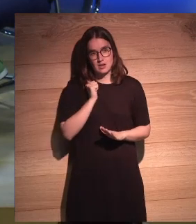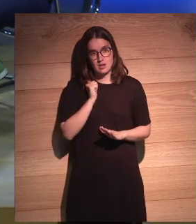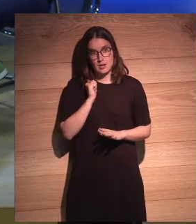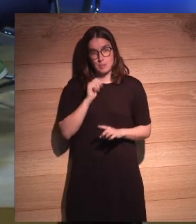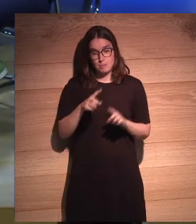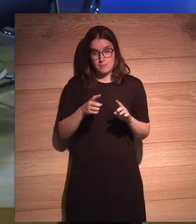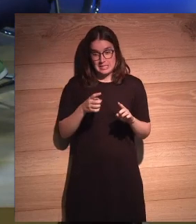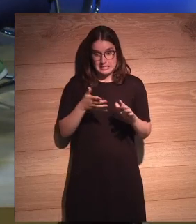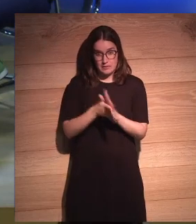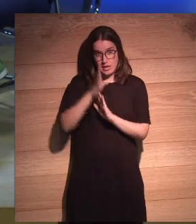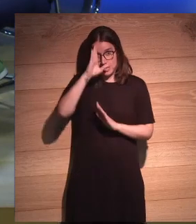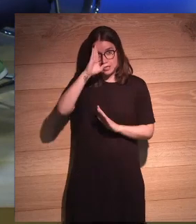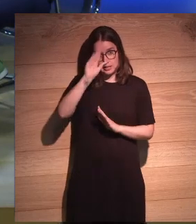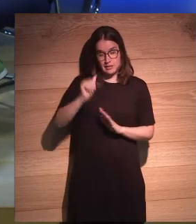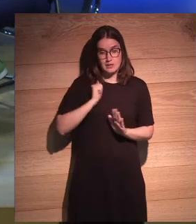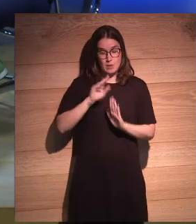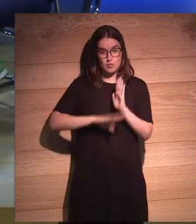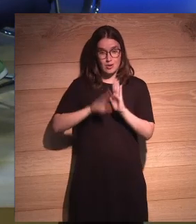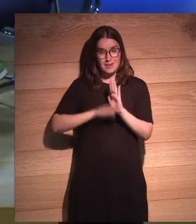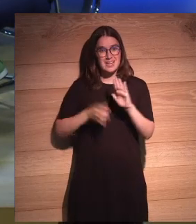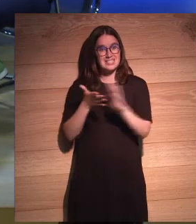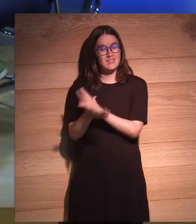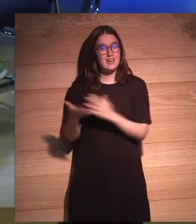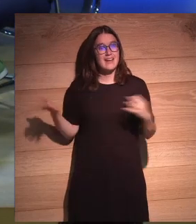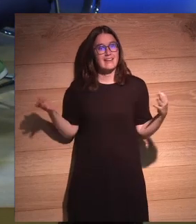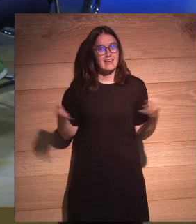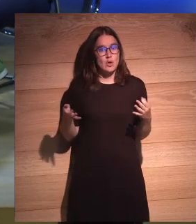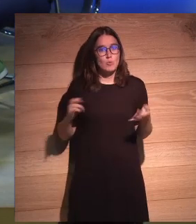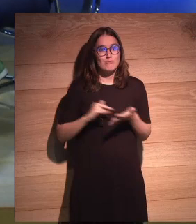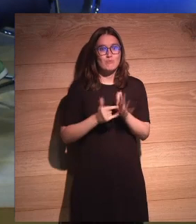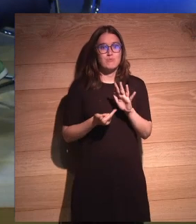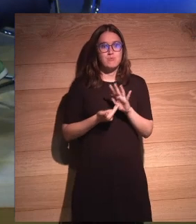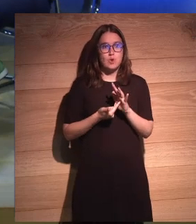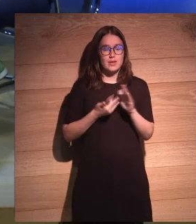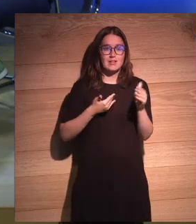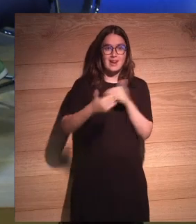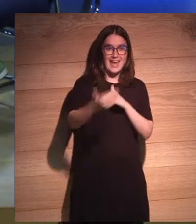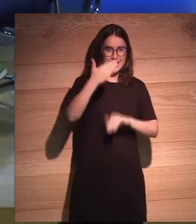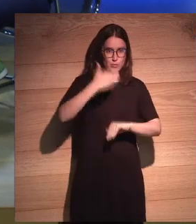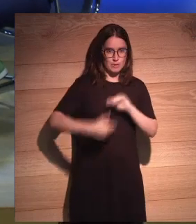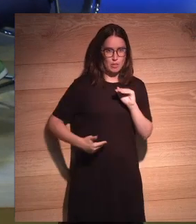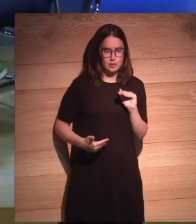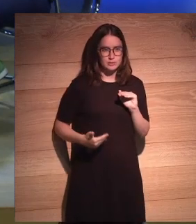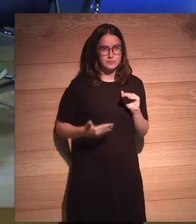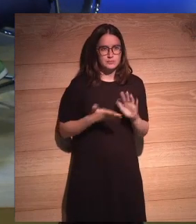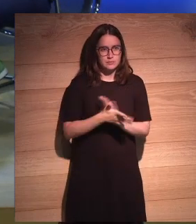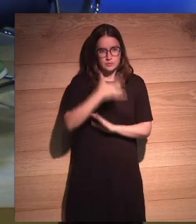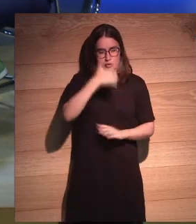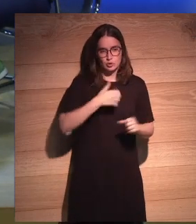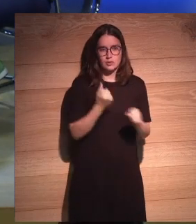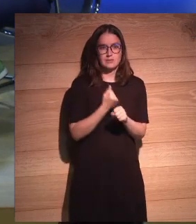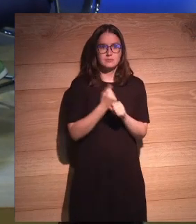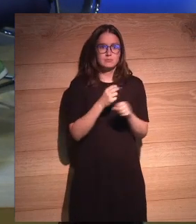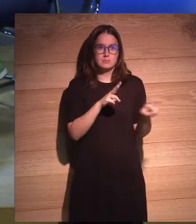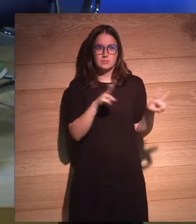Y programar la inteligencia artificial significa proyectos de largo plazo. Significa, yo estoy trabajando con